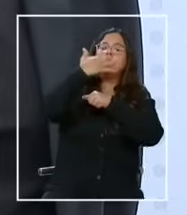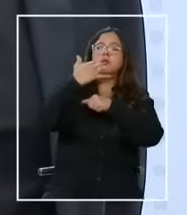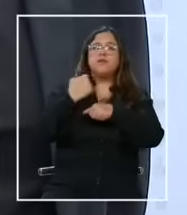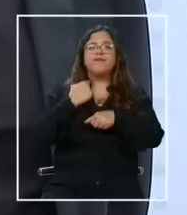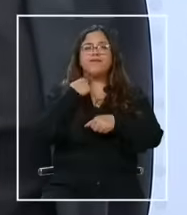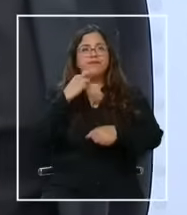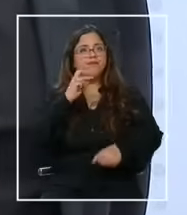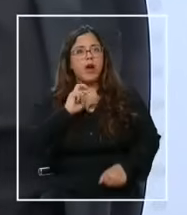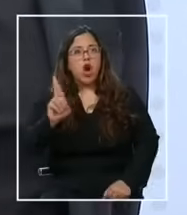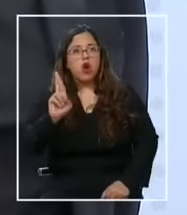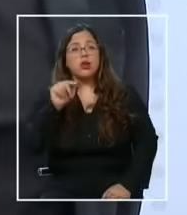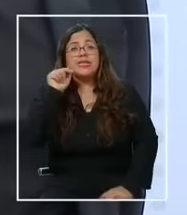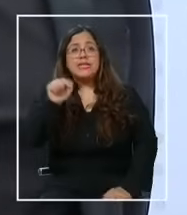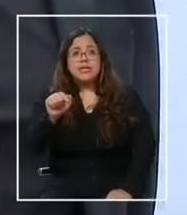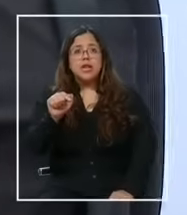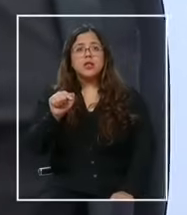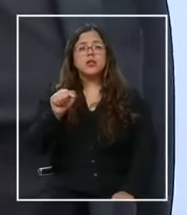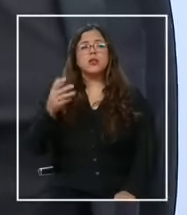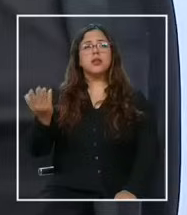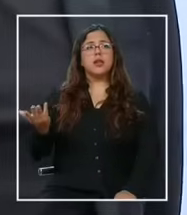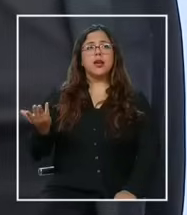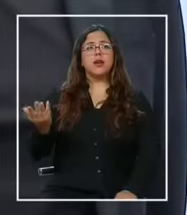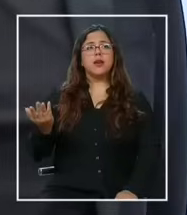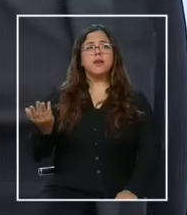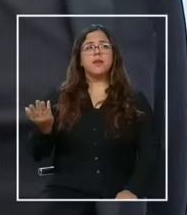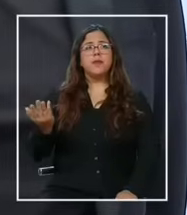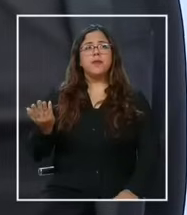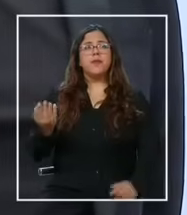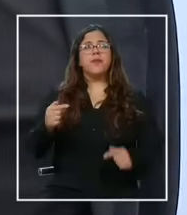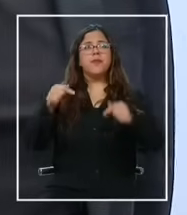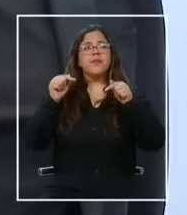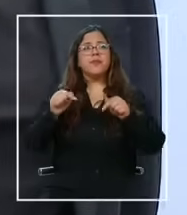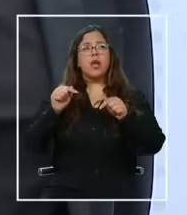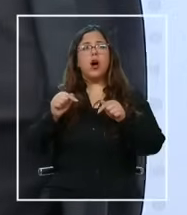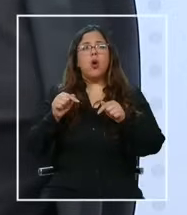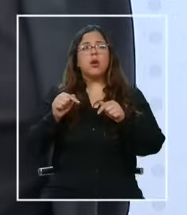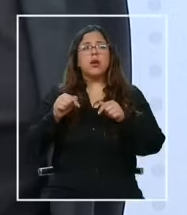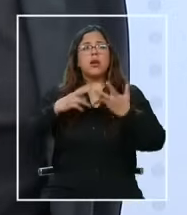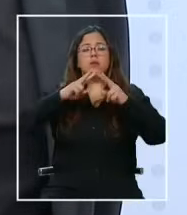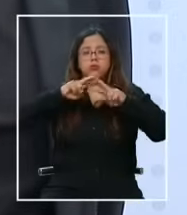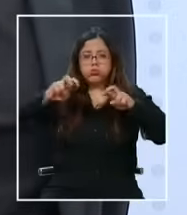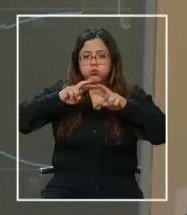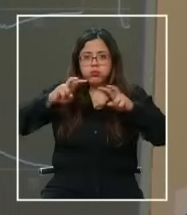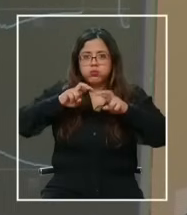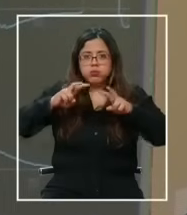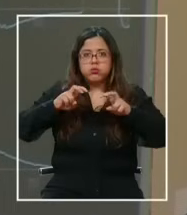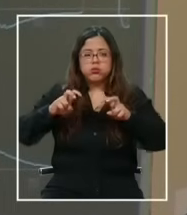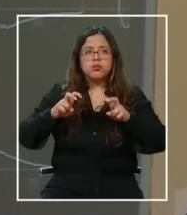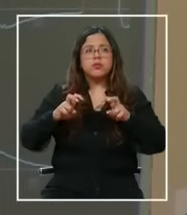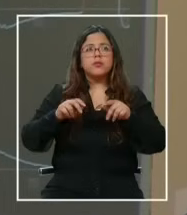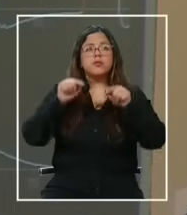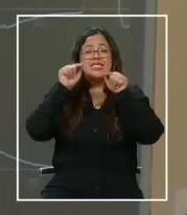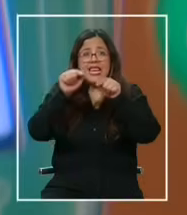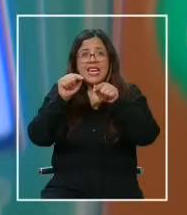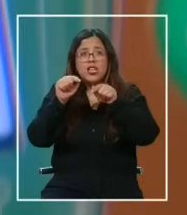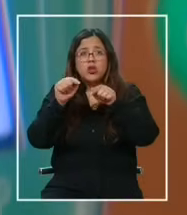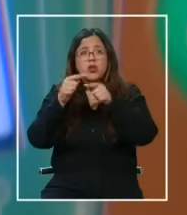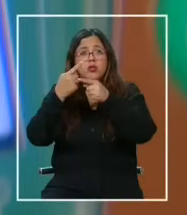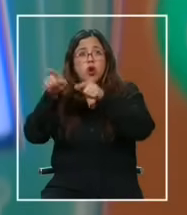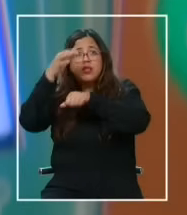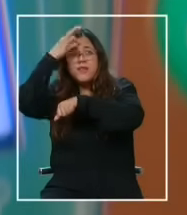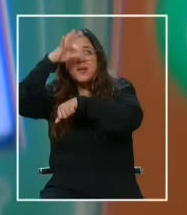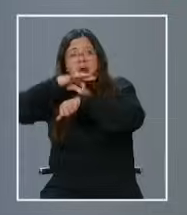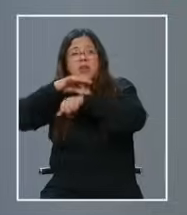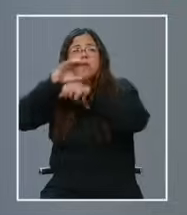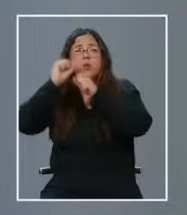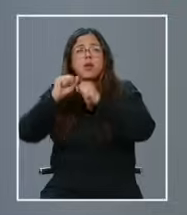fulminante Y eso efectivamente lo está en una en auditorías cada uno de esos cuadros esta bacteria puede producir